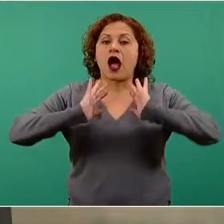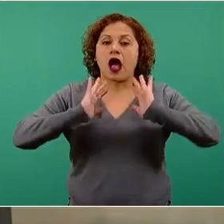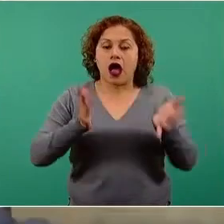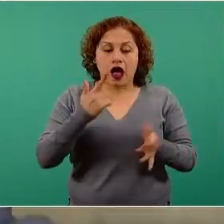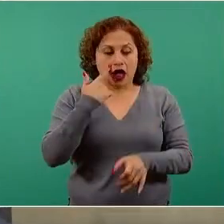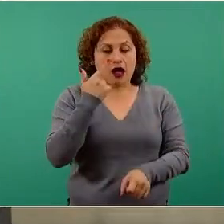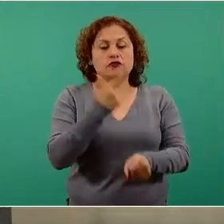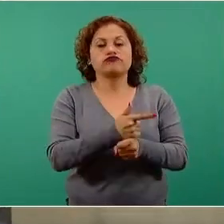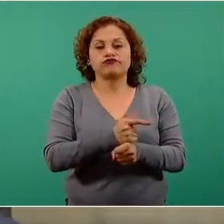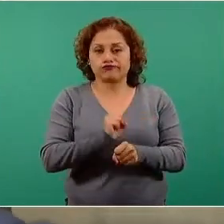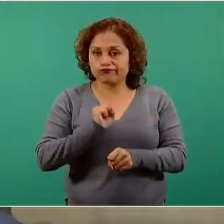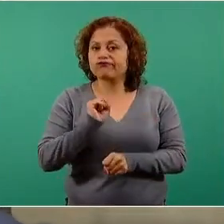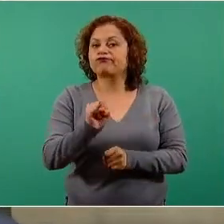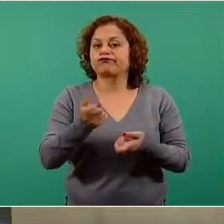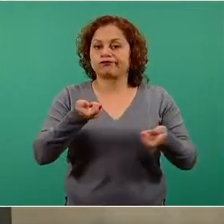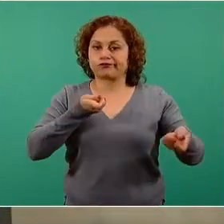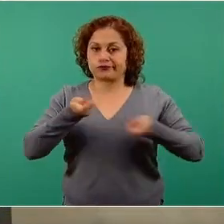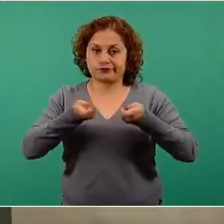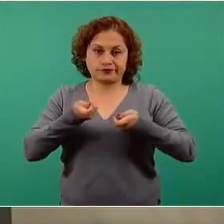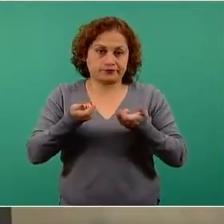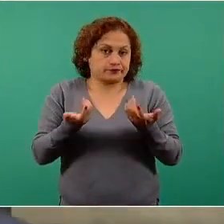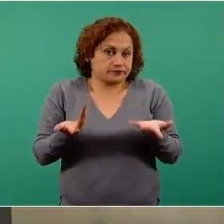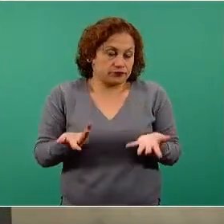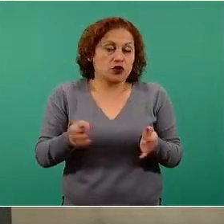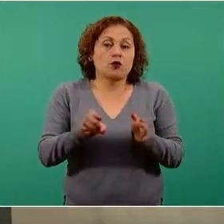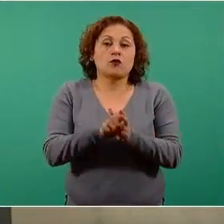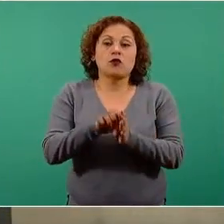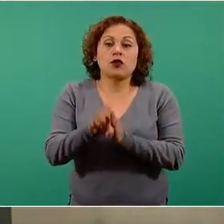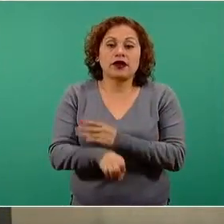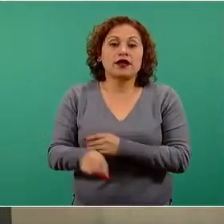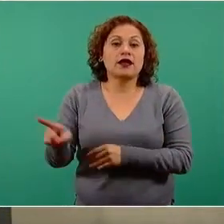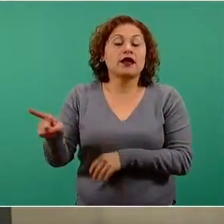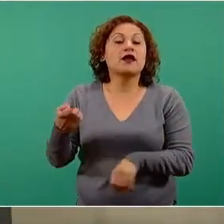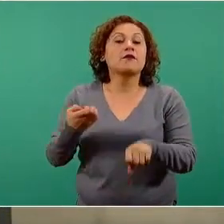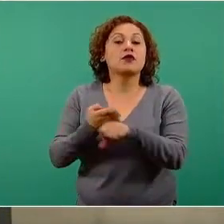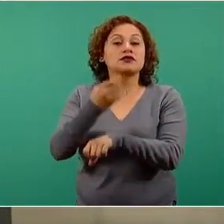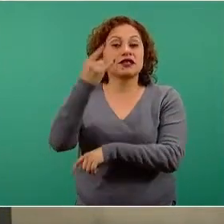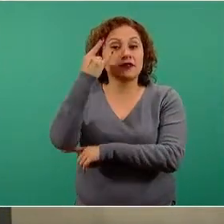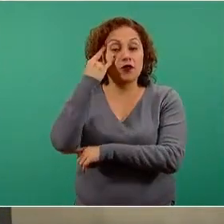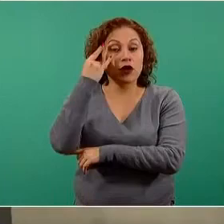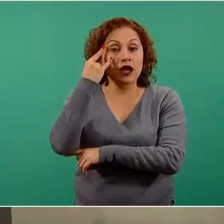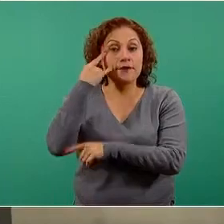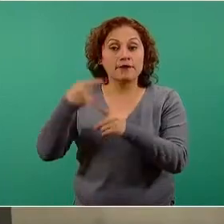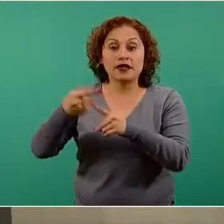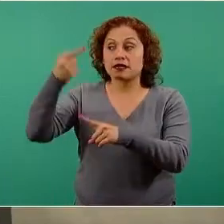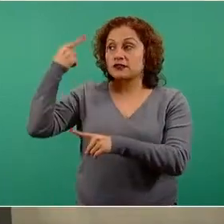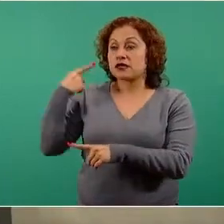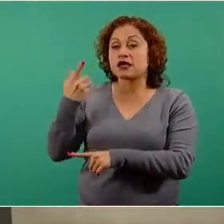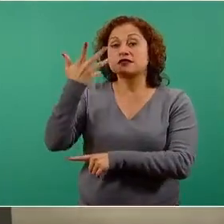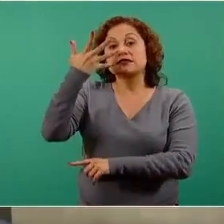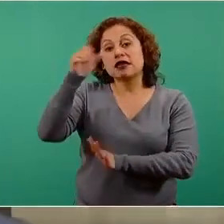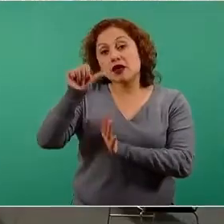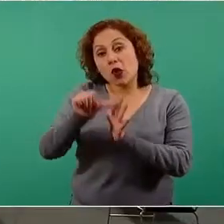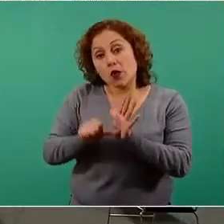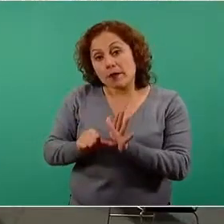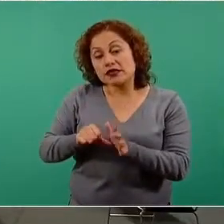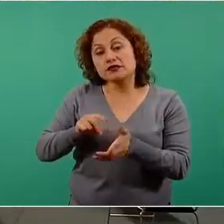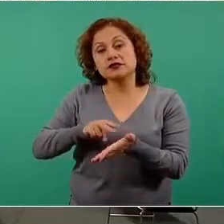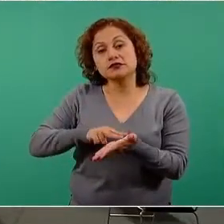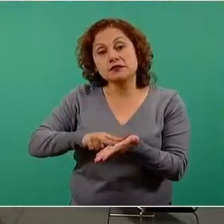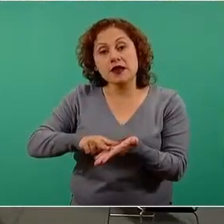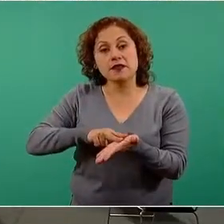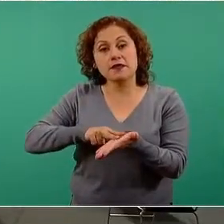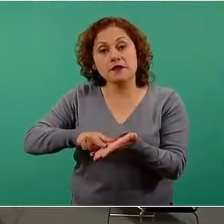epidémico estable, como lo fue en su momento y lo ha sido en el estado de Campeche por más de 5 meses. Esto es una condición que